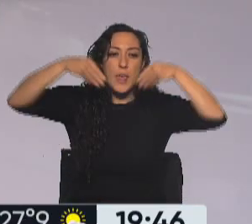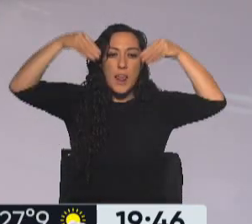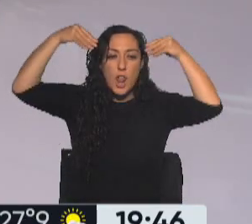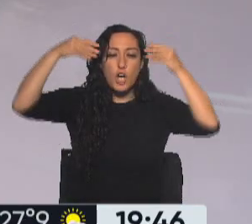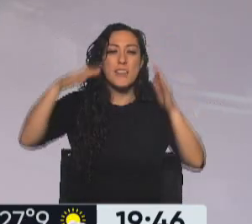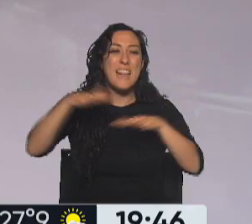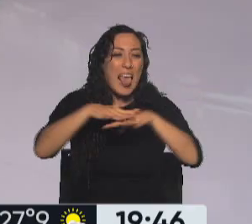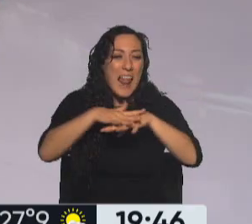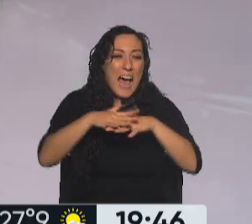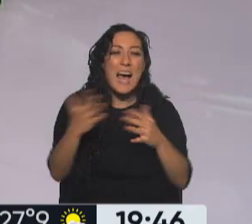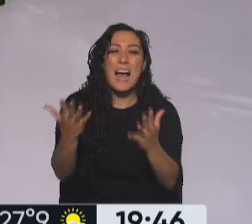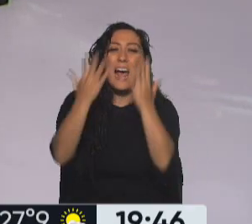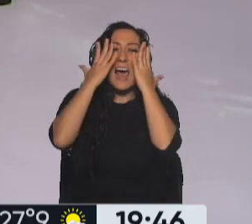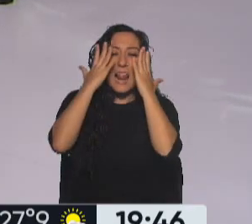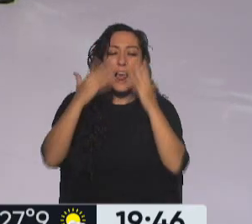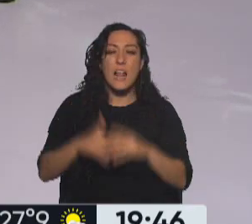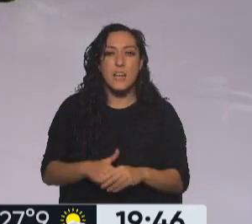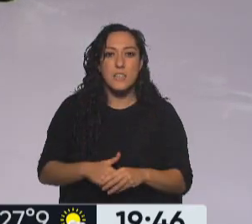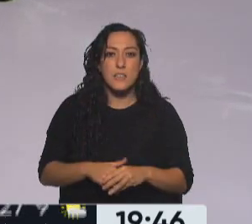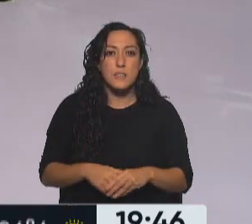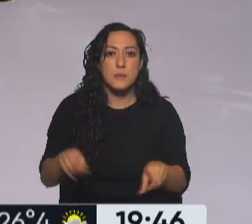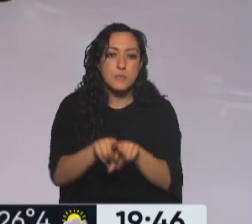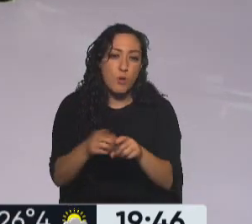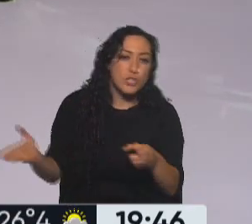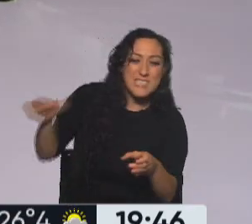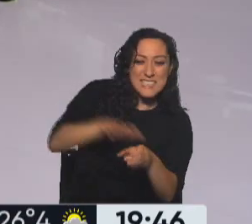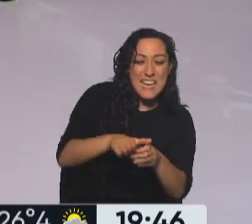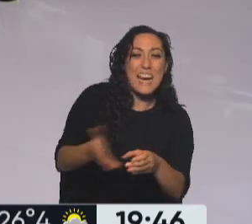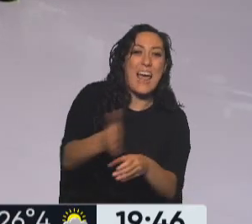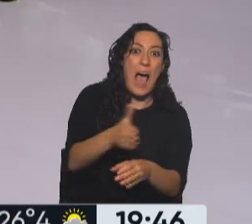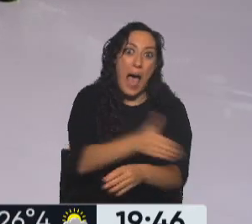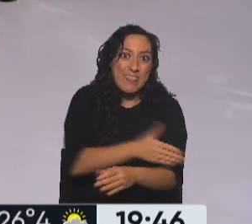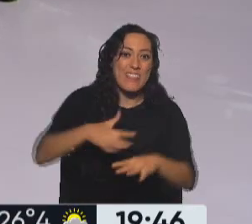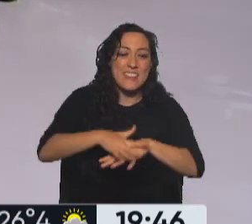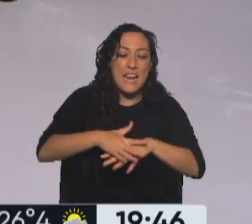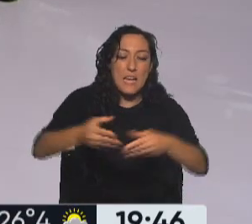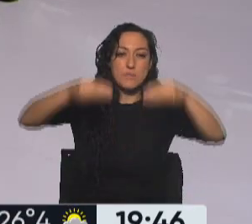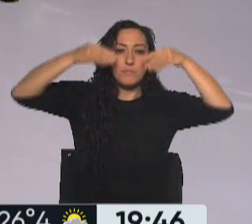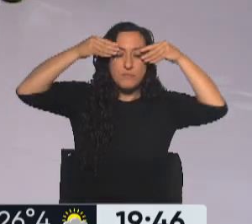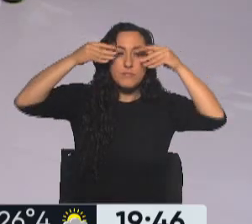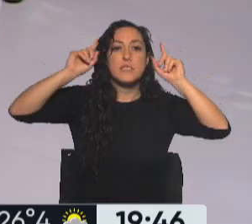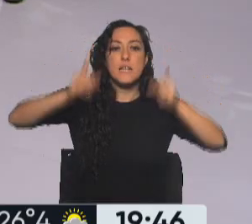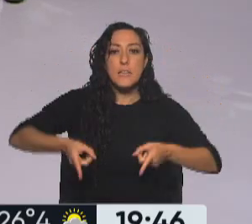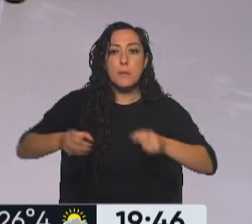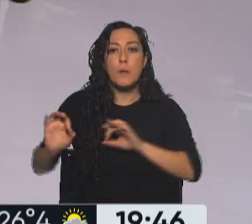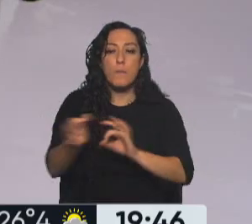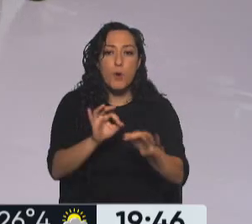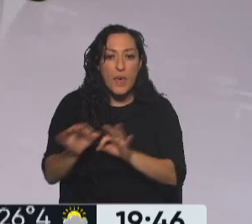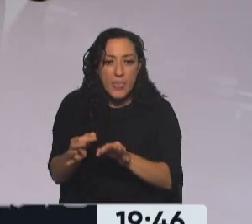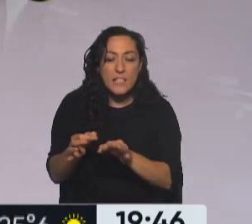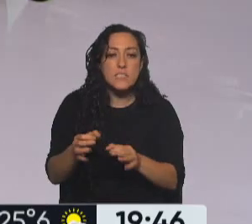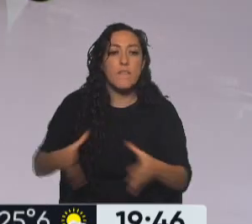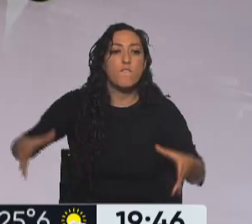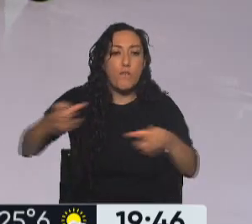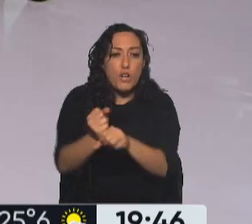del Papa. Se le colocó esto antes del cierre del féretro, una bolsa con monedas que fueron acuñadas